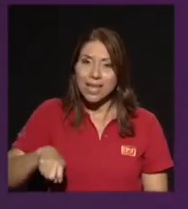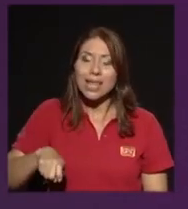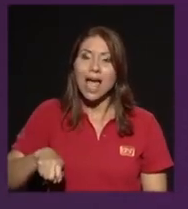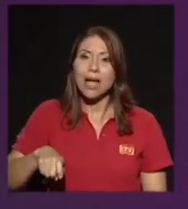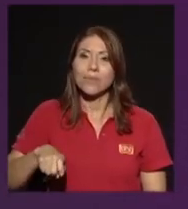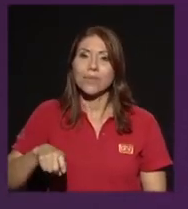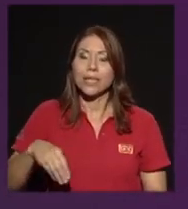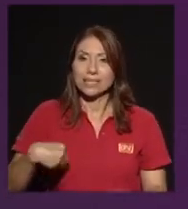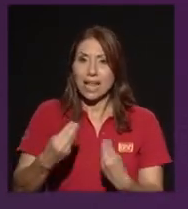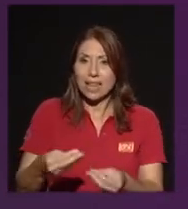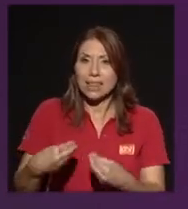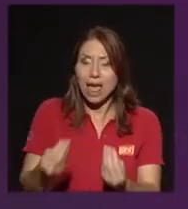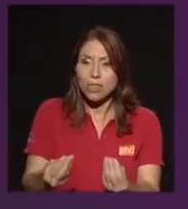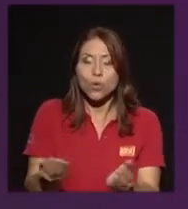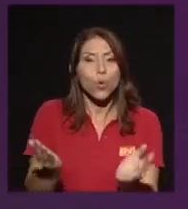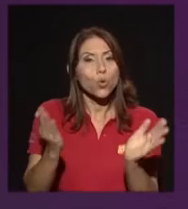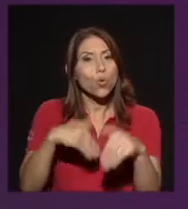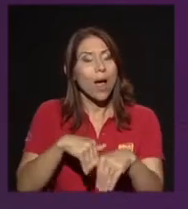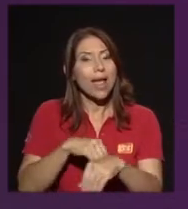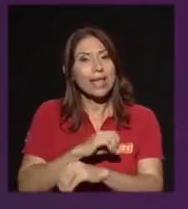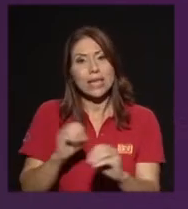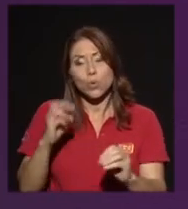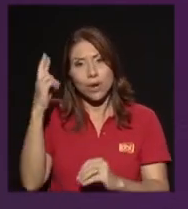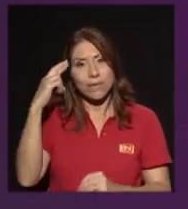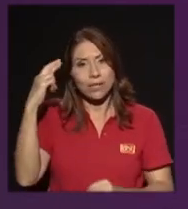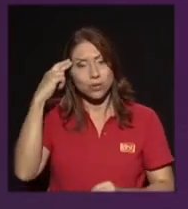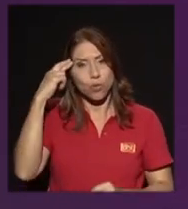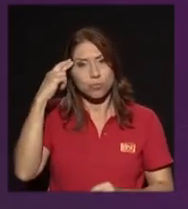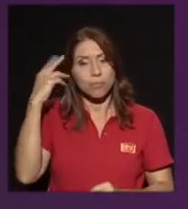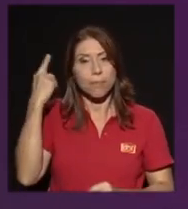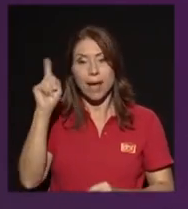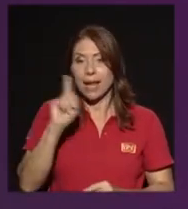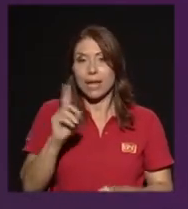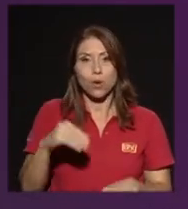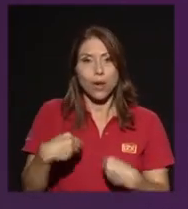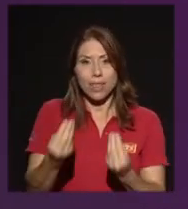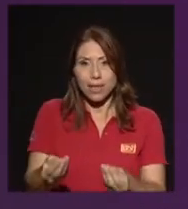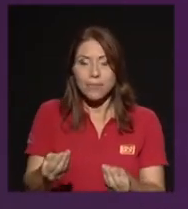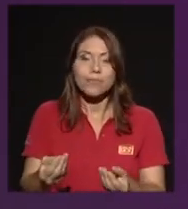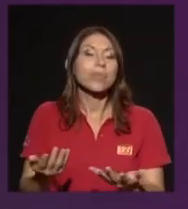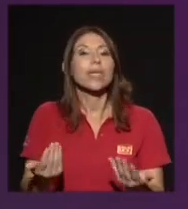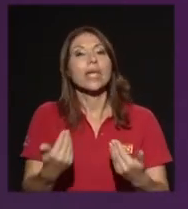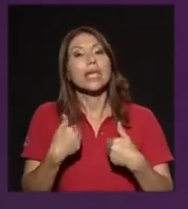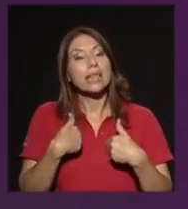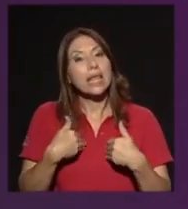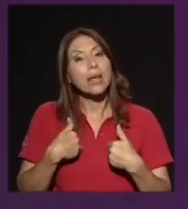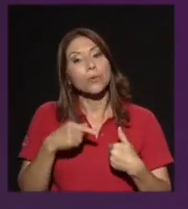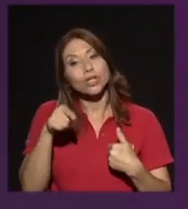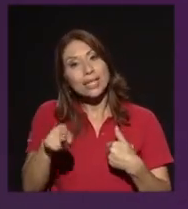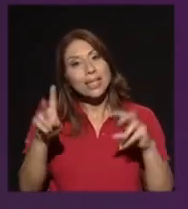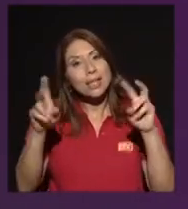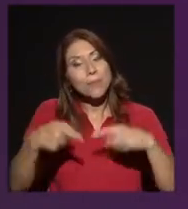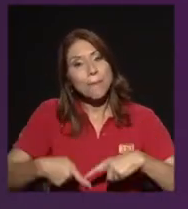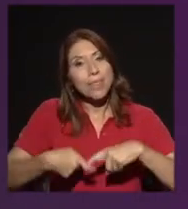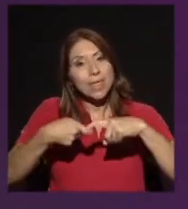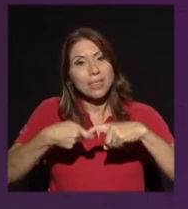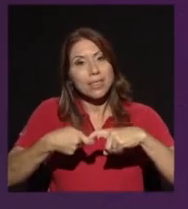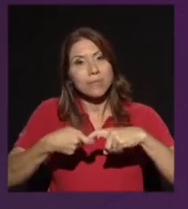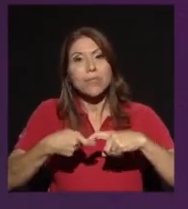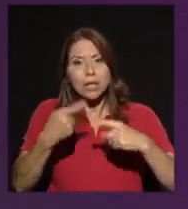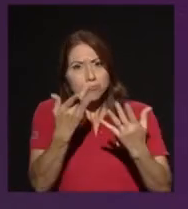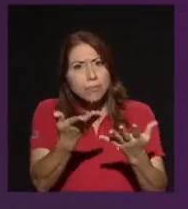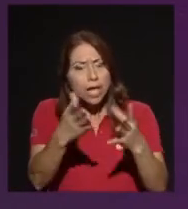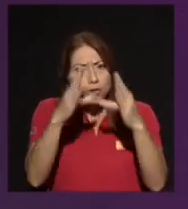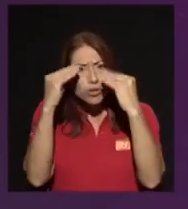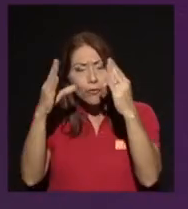estar dando, que no hay ninguna razón por la cual no la dé y que tenemos ese pendiente y que nos informemos, pero también